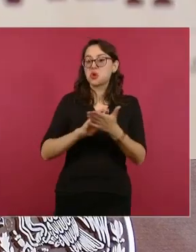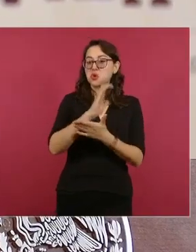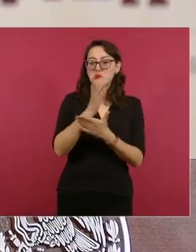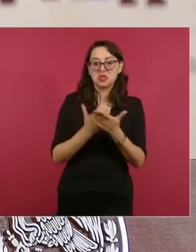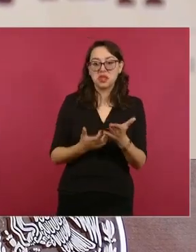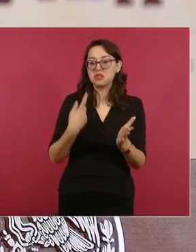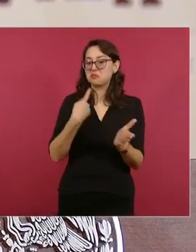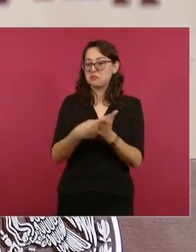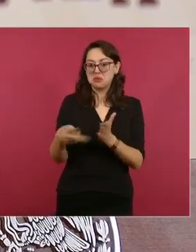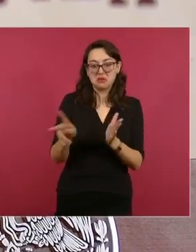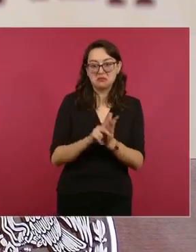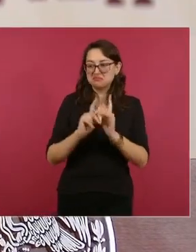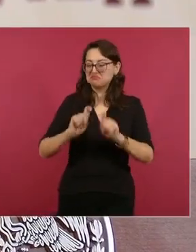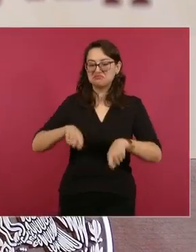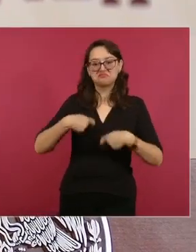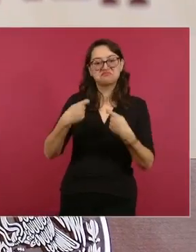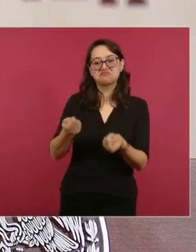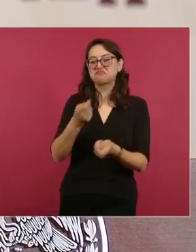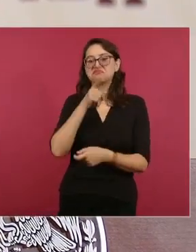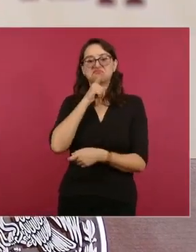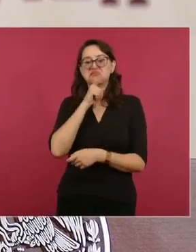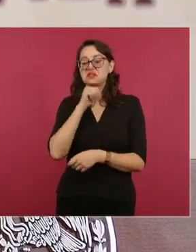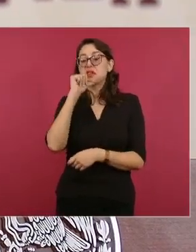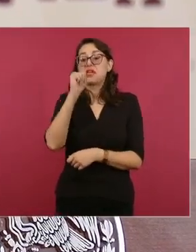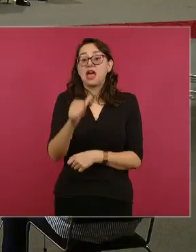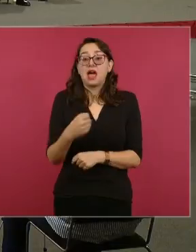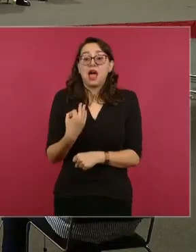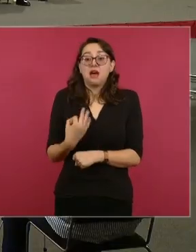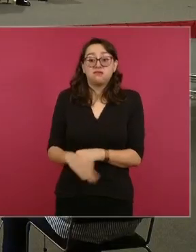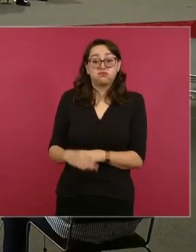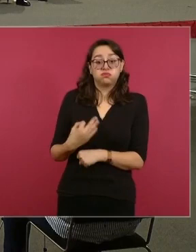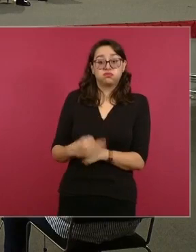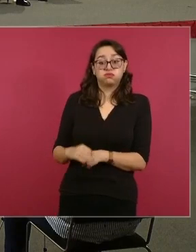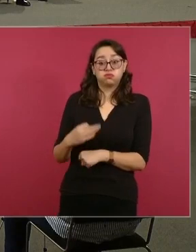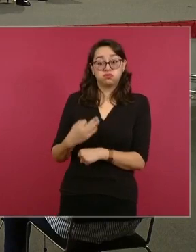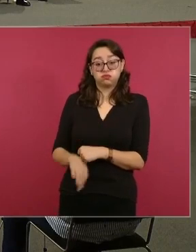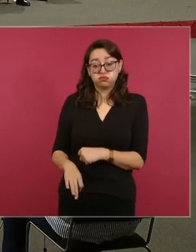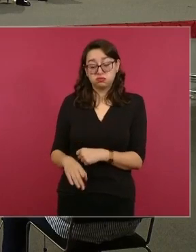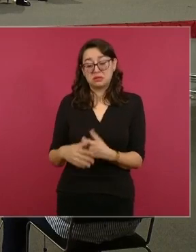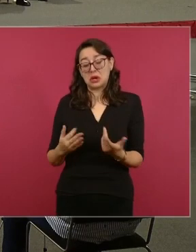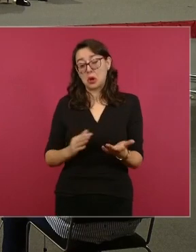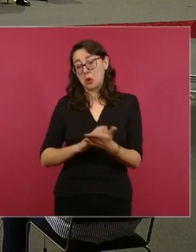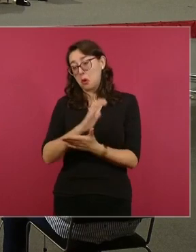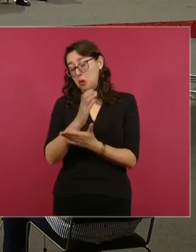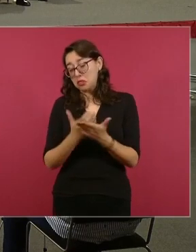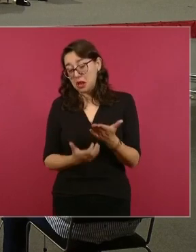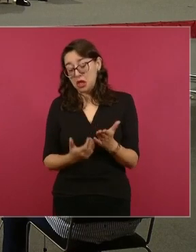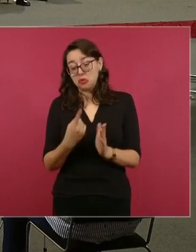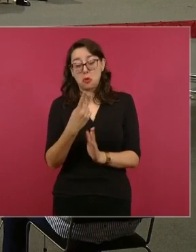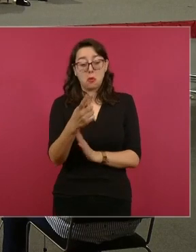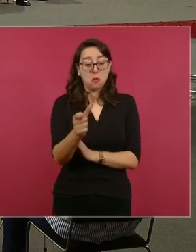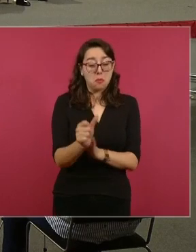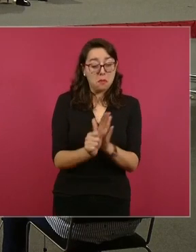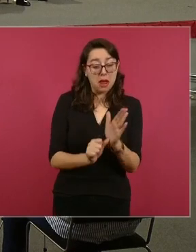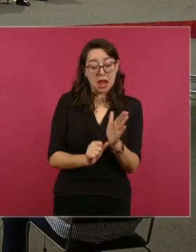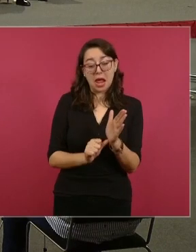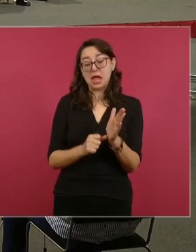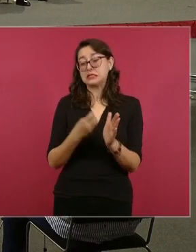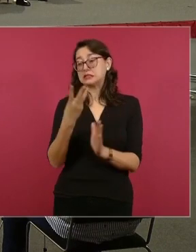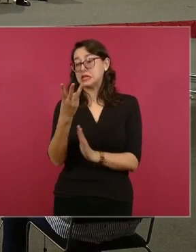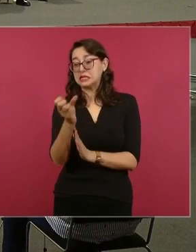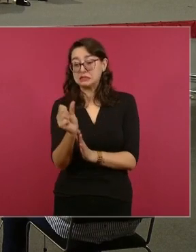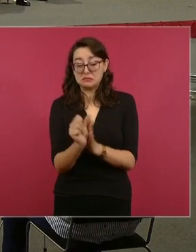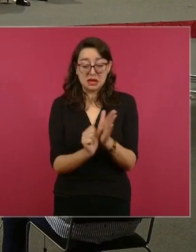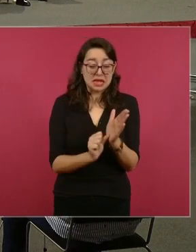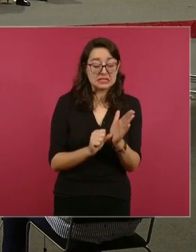de financiamiento, es decir, que eran contratados de manera eventual, con contratos de poca duración, a veces de 3